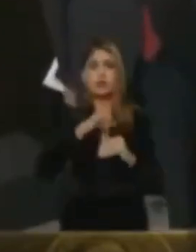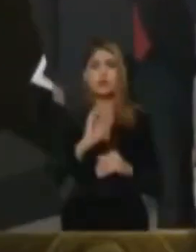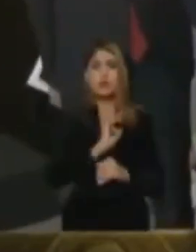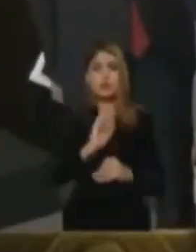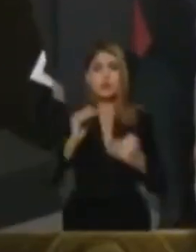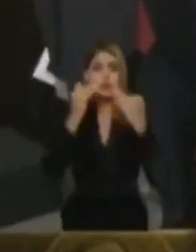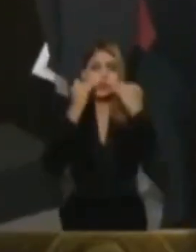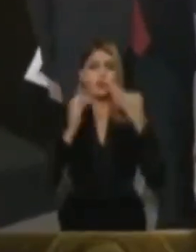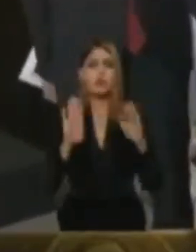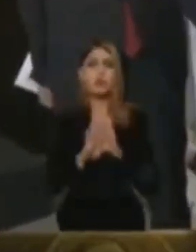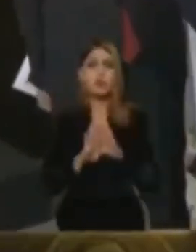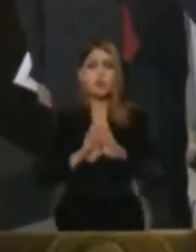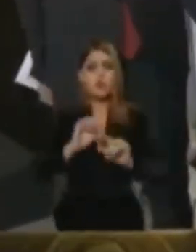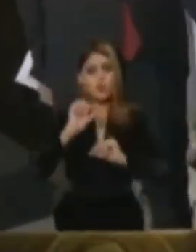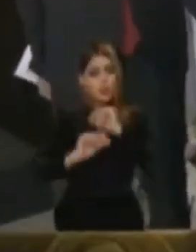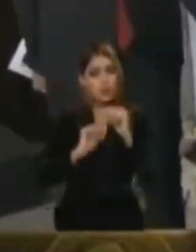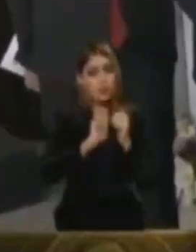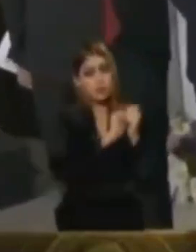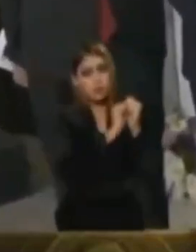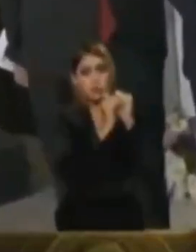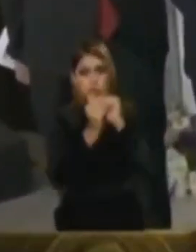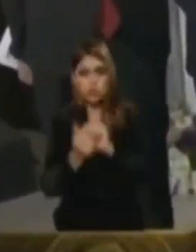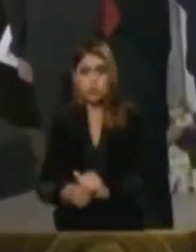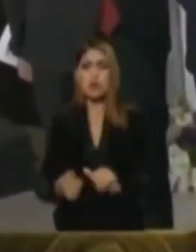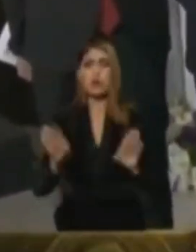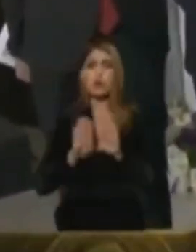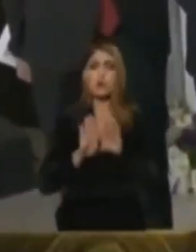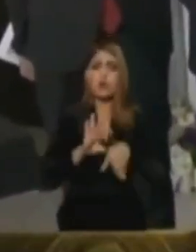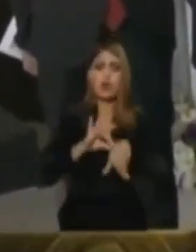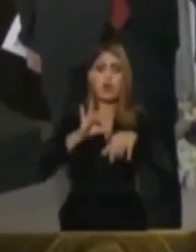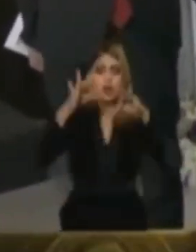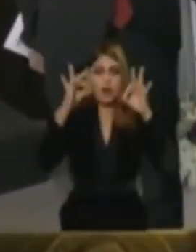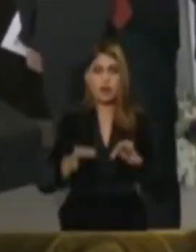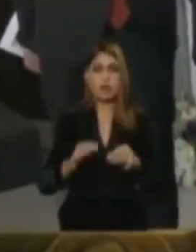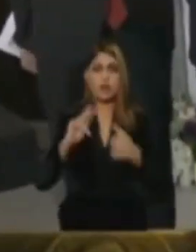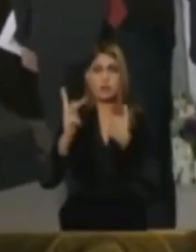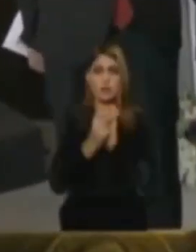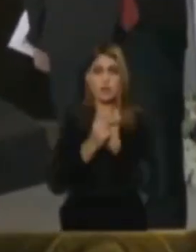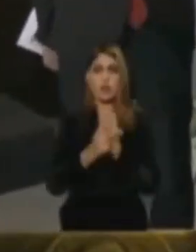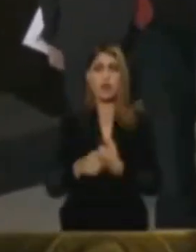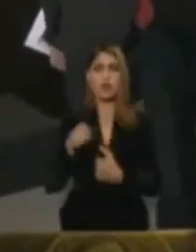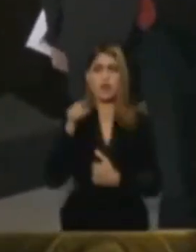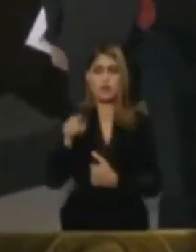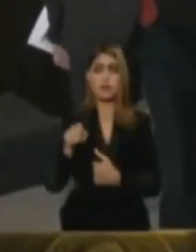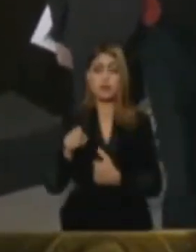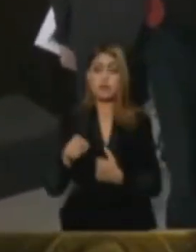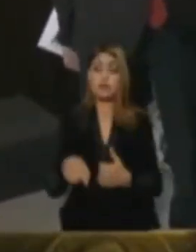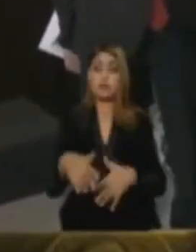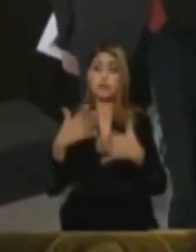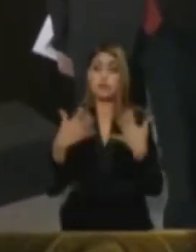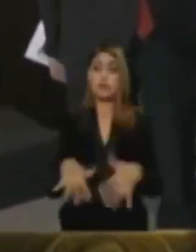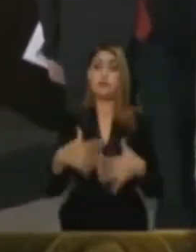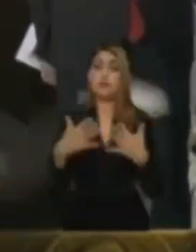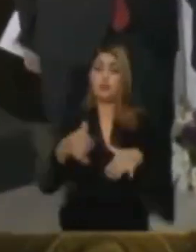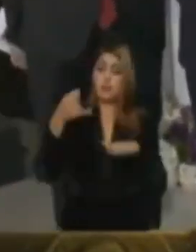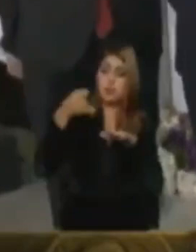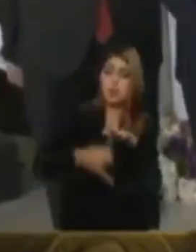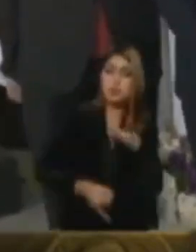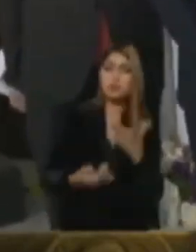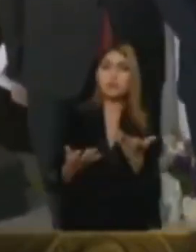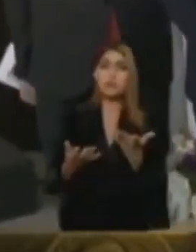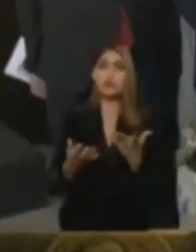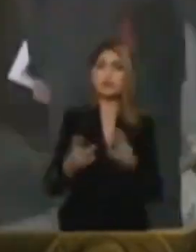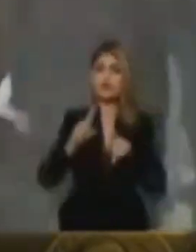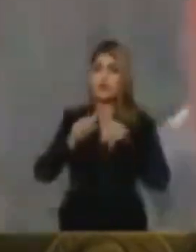va transformando, cómo se va construyendo la realidad de un país tan complejo, tan diverso, tan